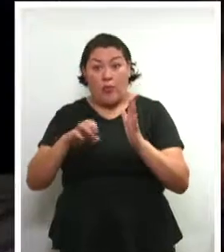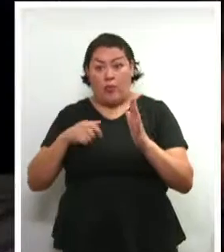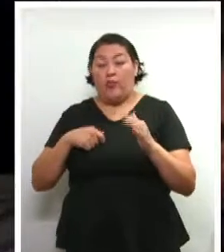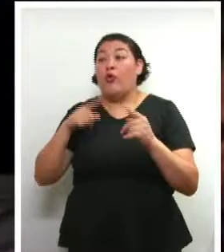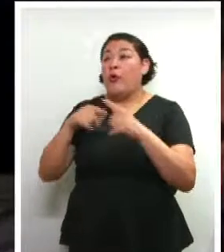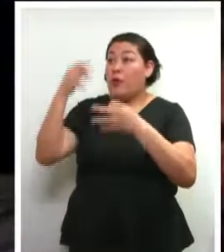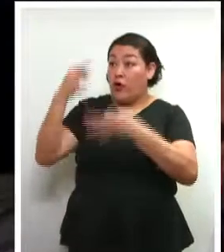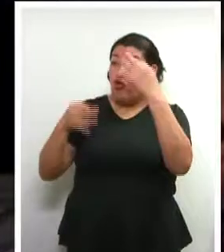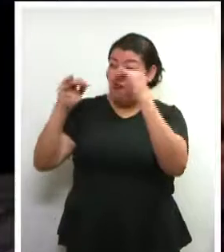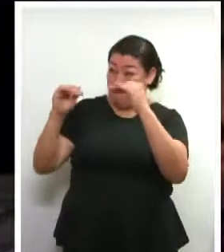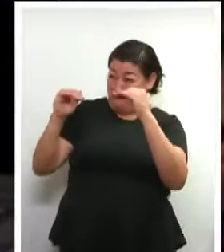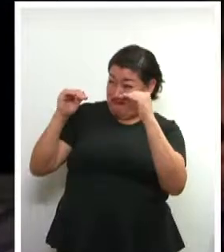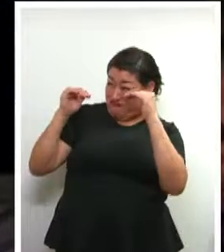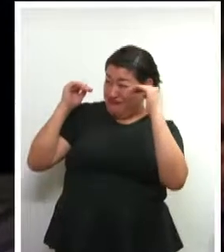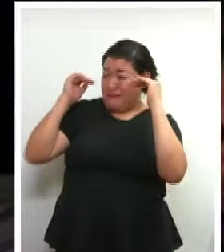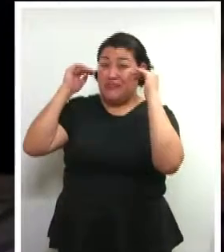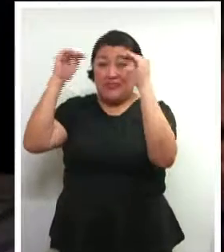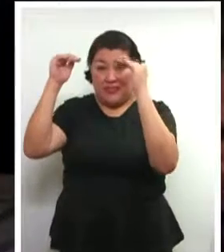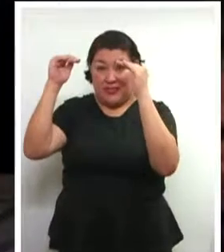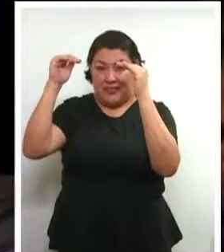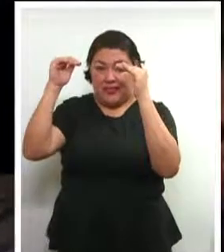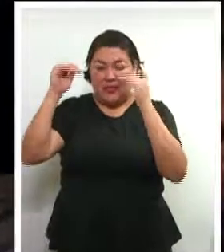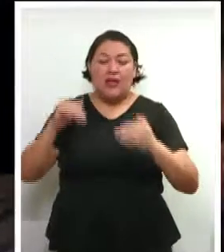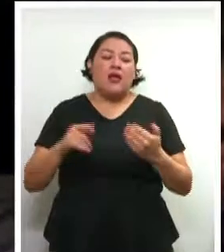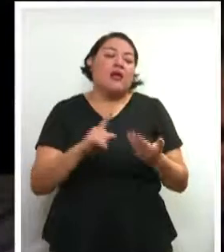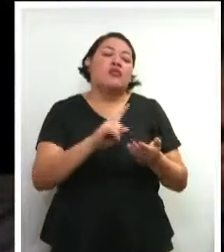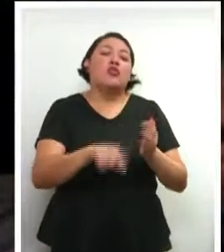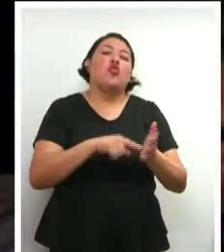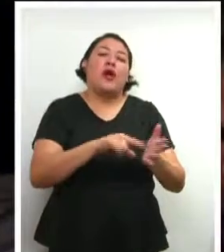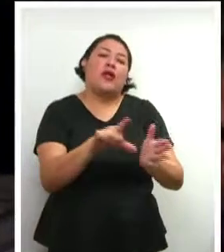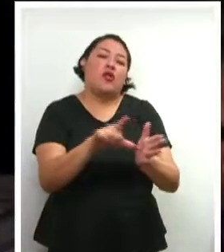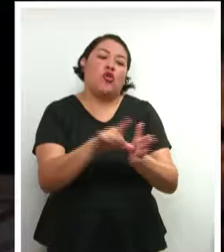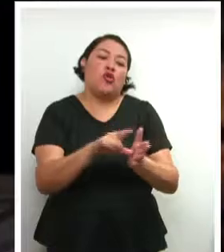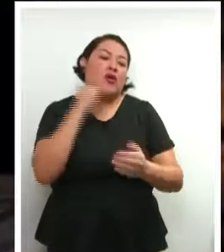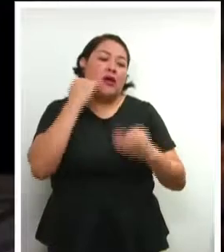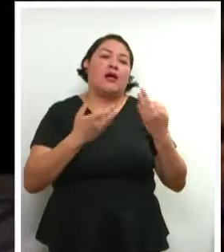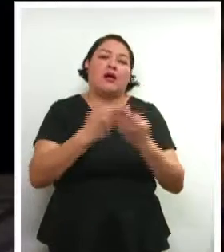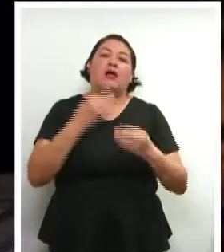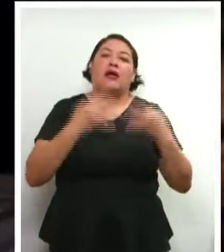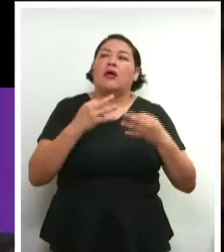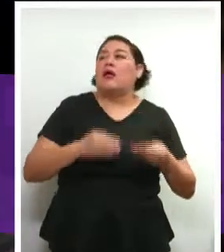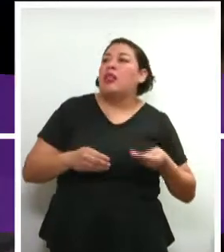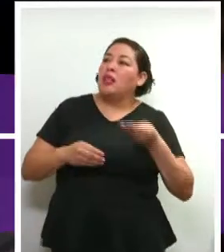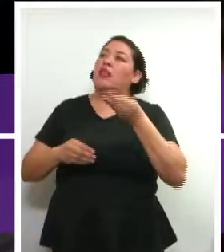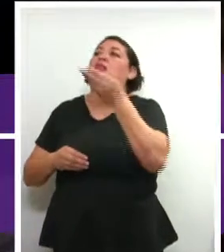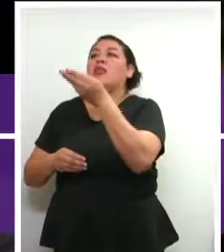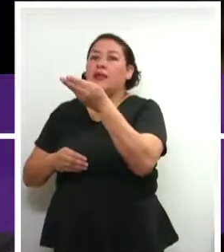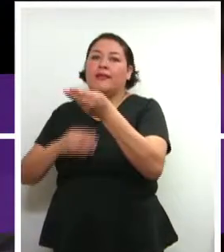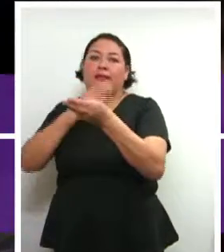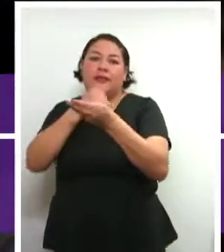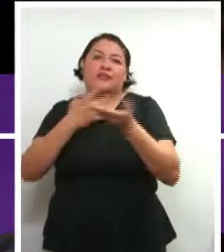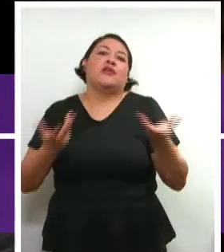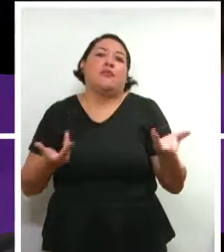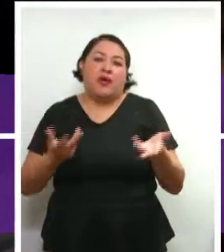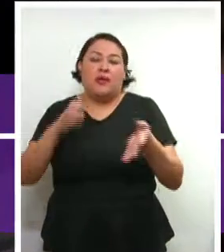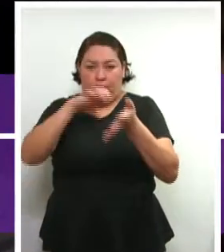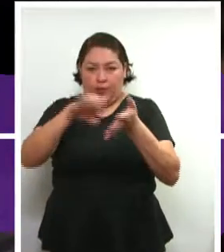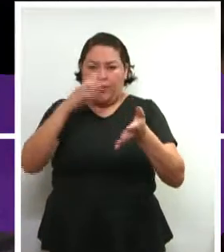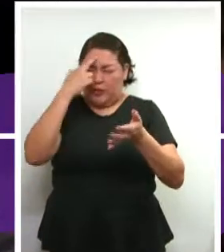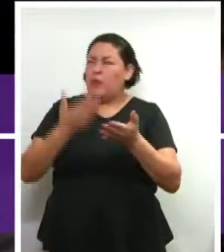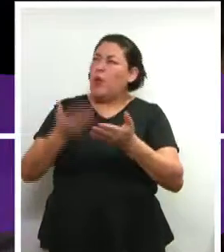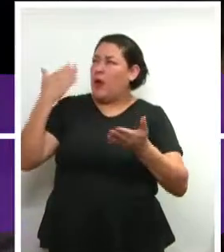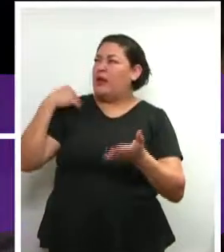Suprema Corte de Justicia de la Nación controversias constitucionales como las que veíamos, por ejemplo, pongo un caso, por ahí de los